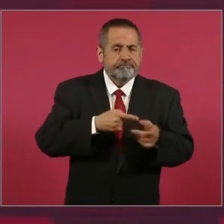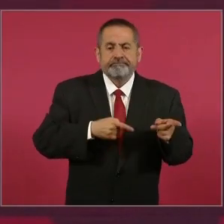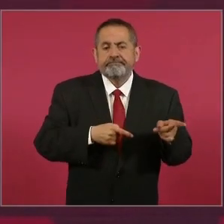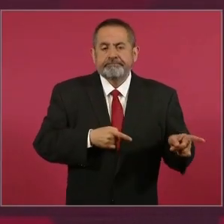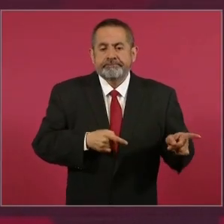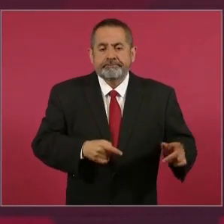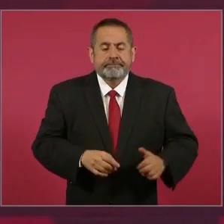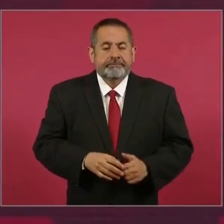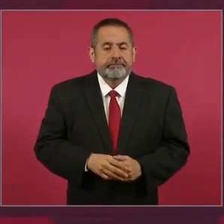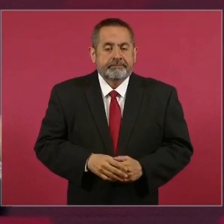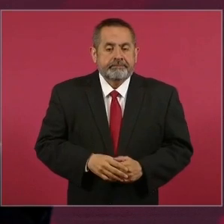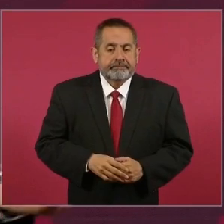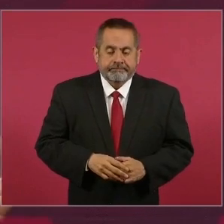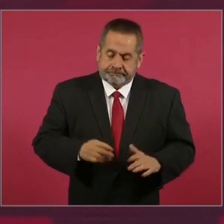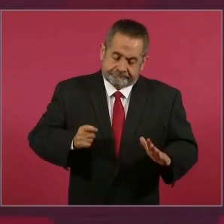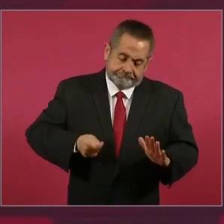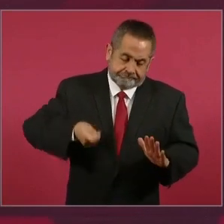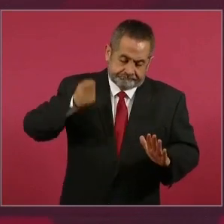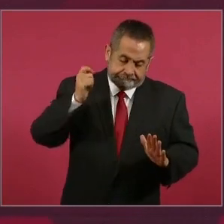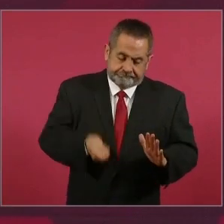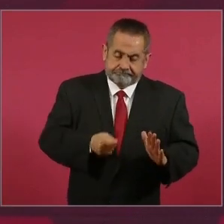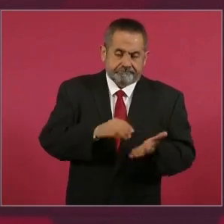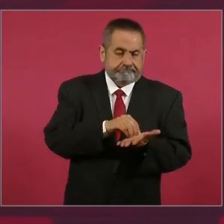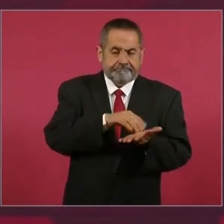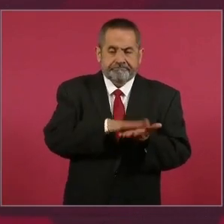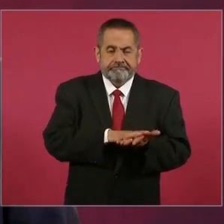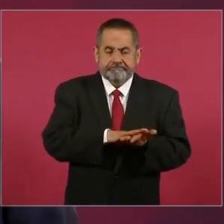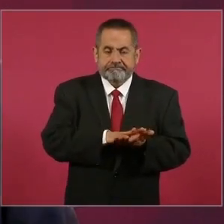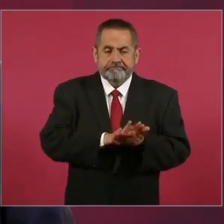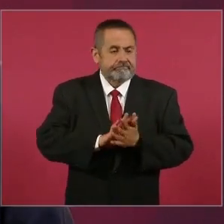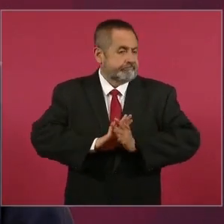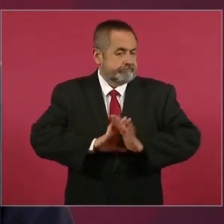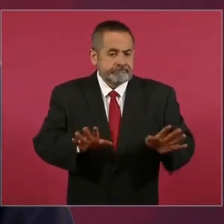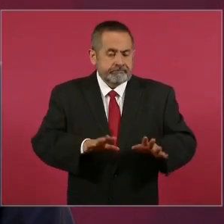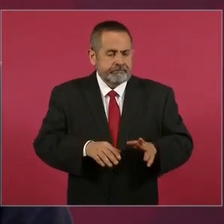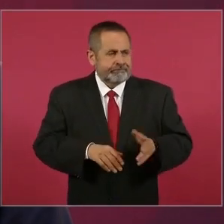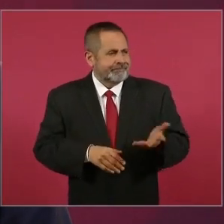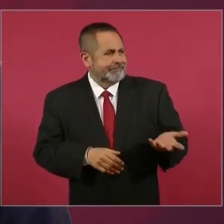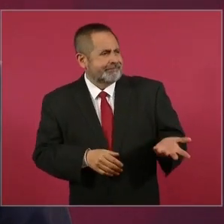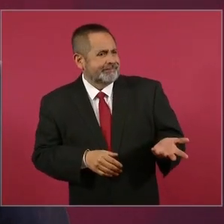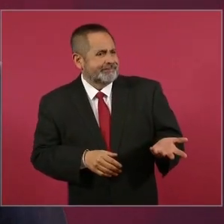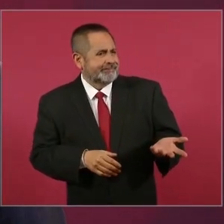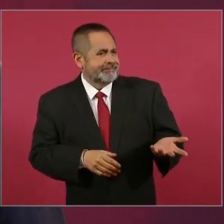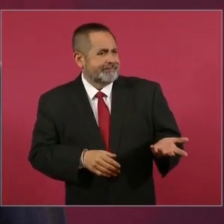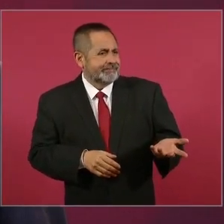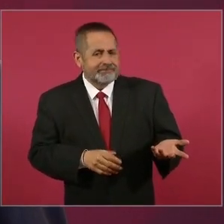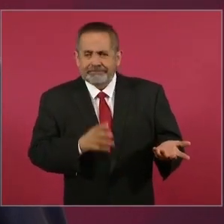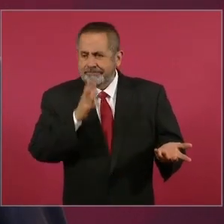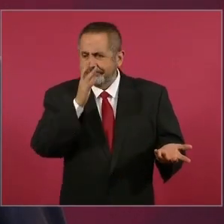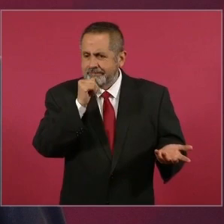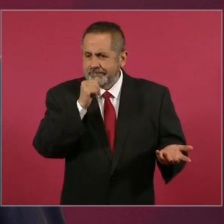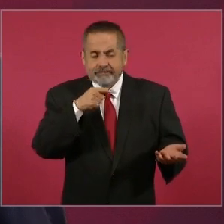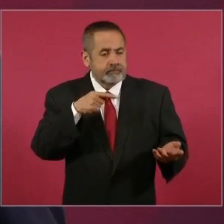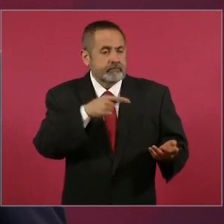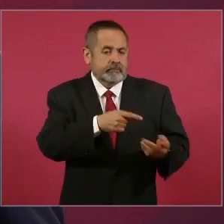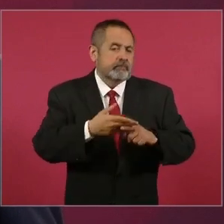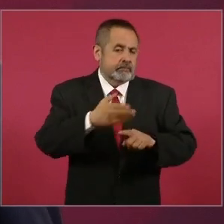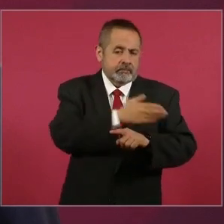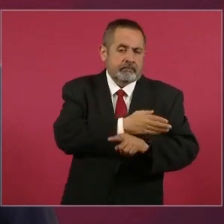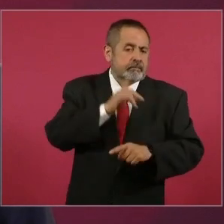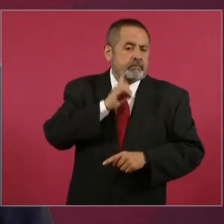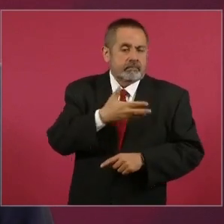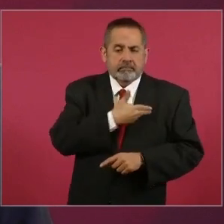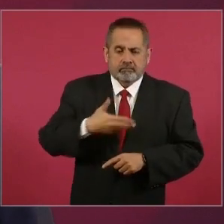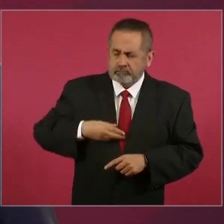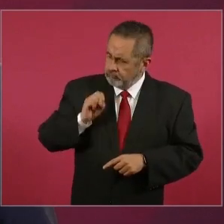ministro deja sin efecto lo que había planteado la